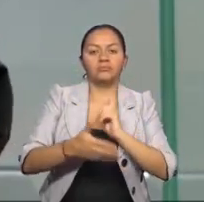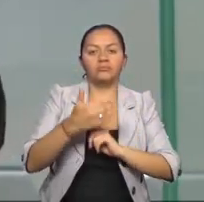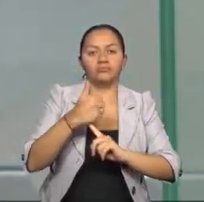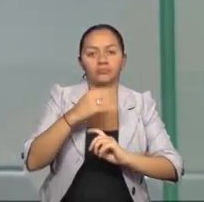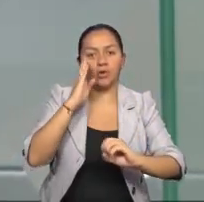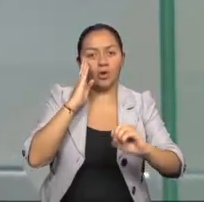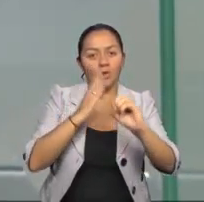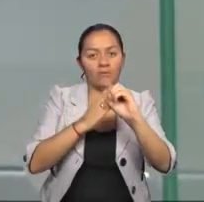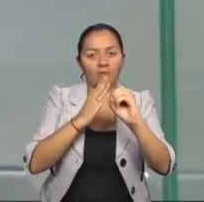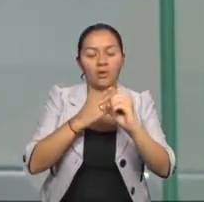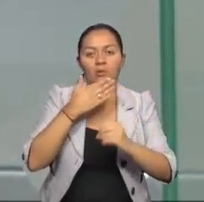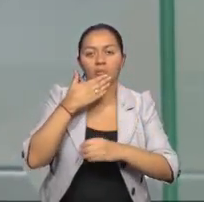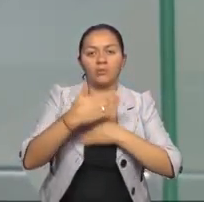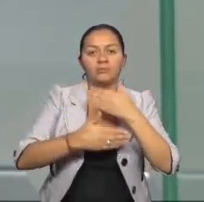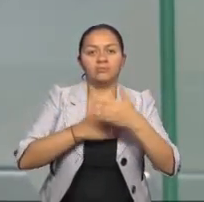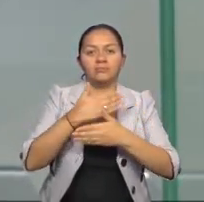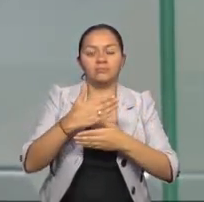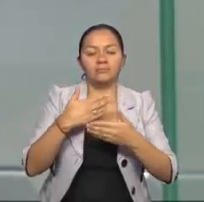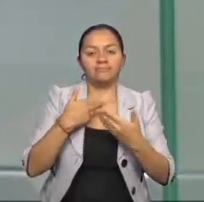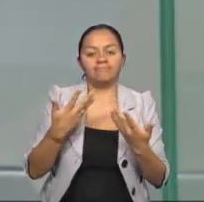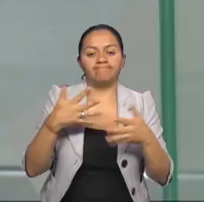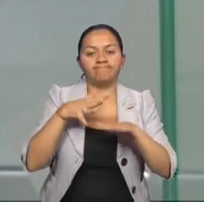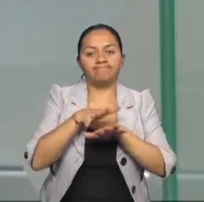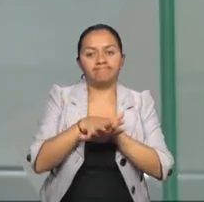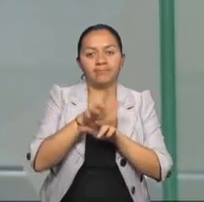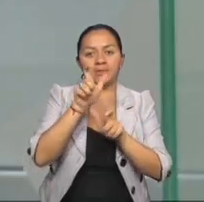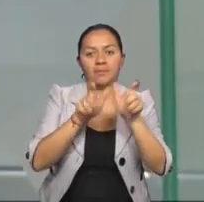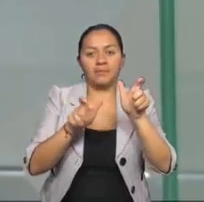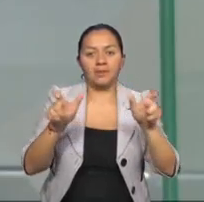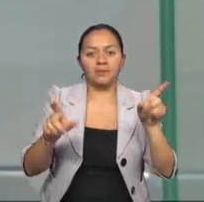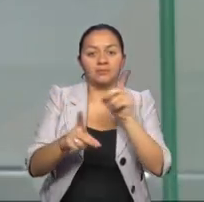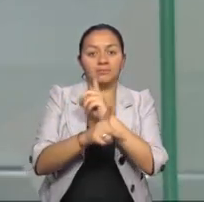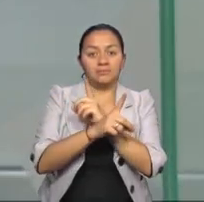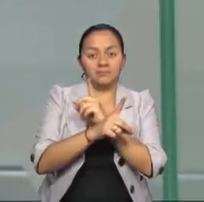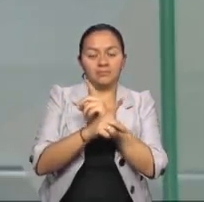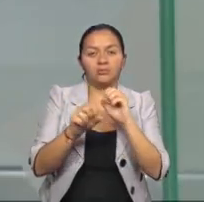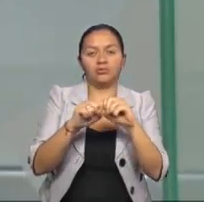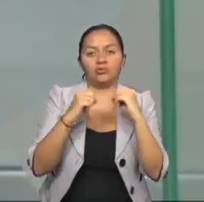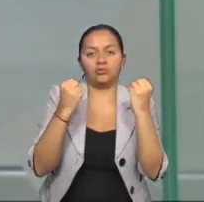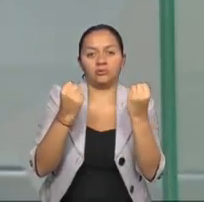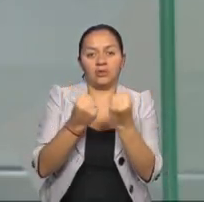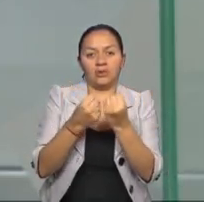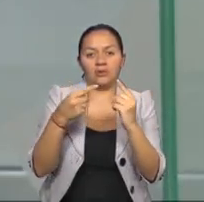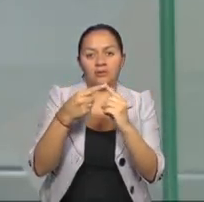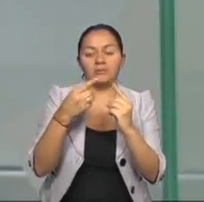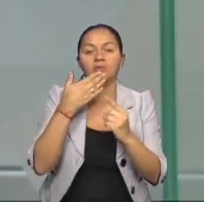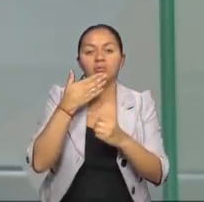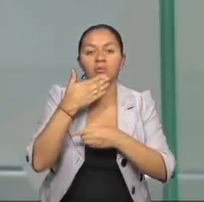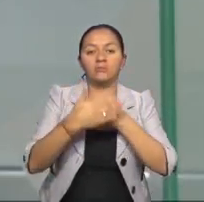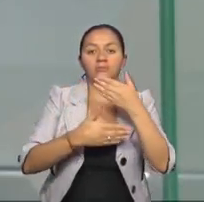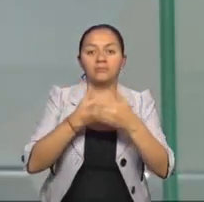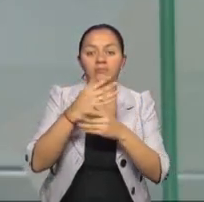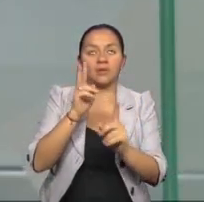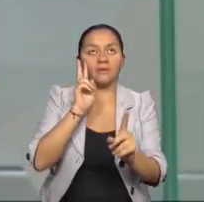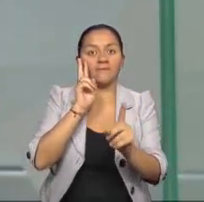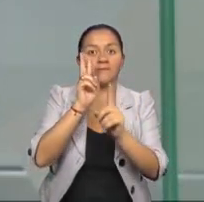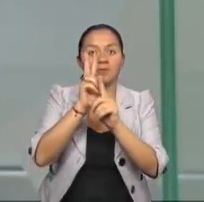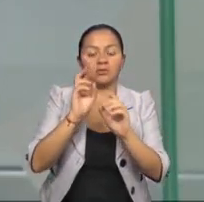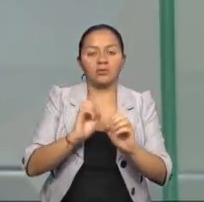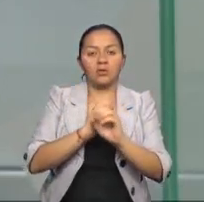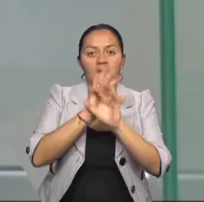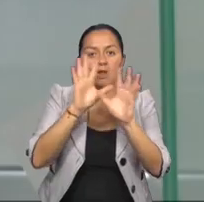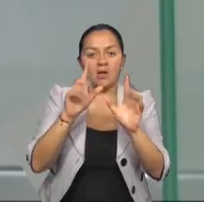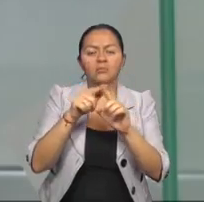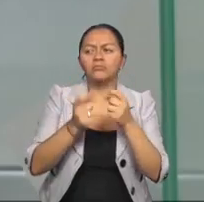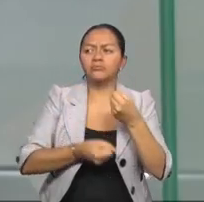principalmente de la integración de las personas con discapacidad nos sociedad como planteas desde su óptica principalmente tú